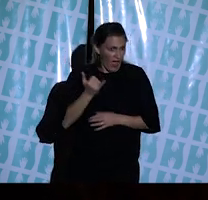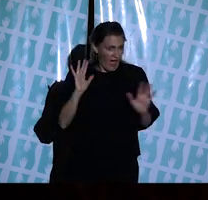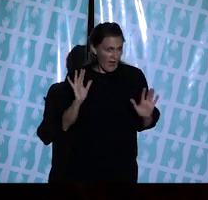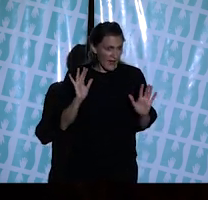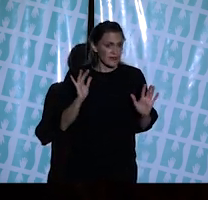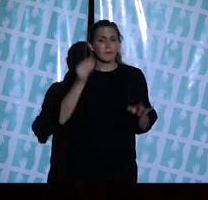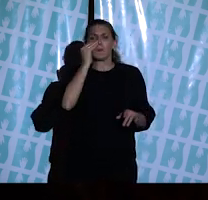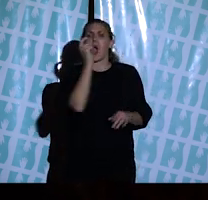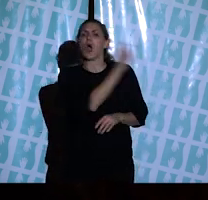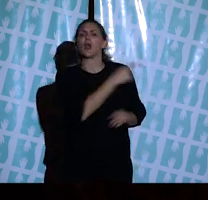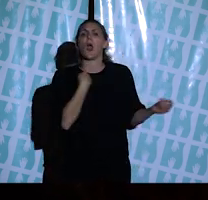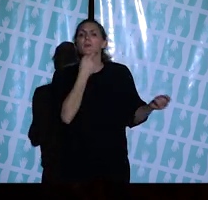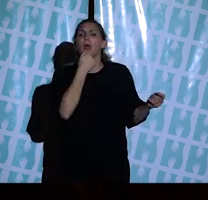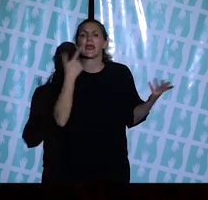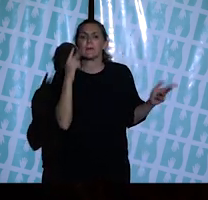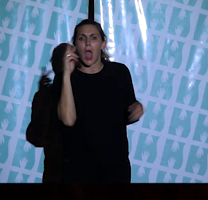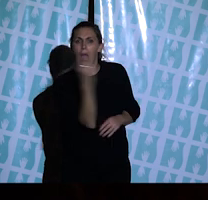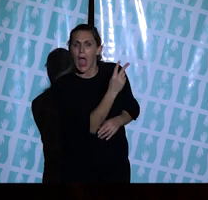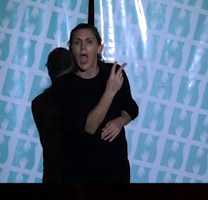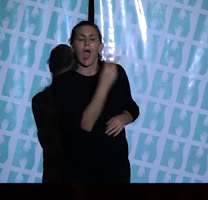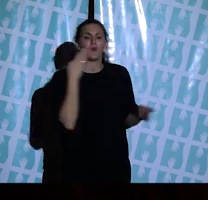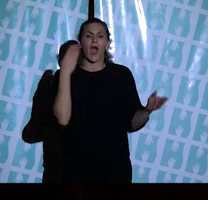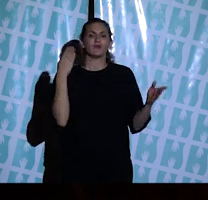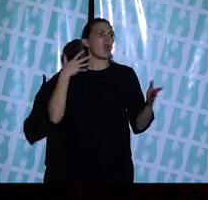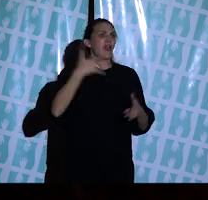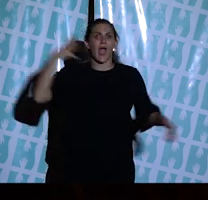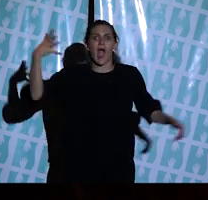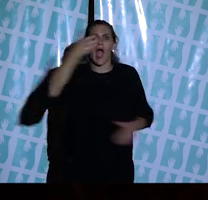Estos monos literalmente le erran a la rama cuando